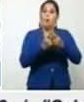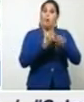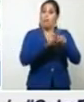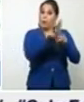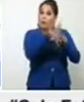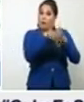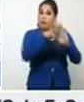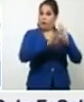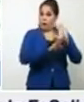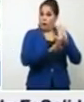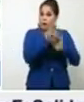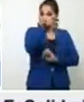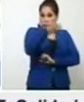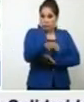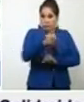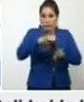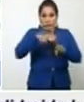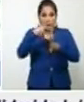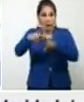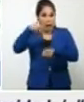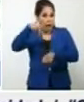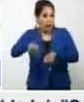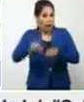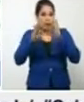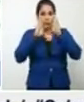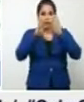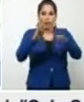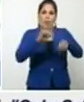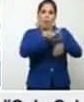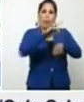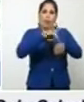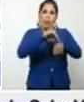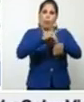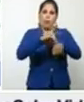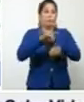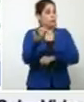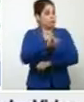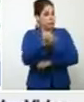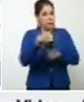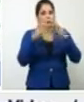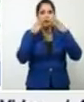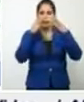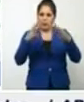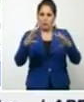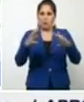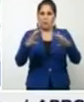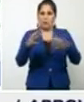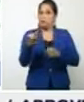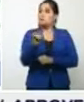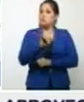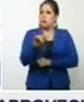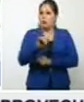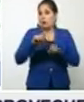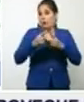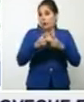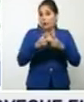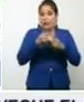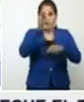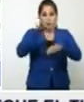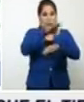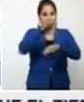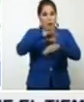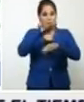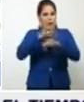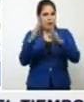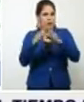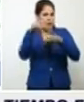que han sido decretadas por el Ministerio de Salud Pública y las autoridades del país, como también al mosquito Aedes aegypti, que por estos